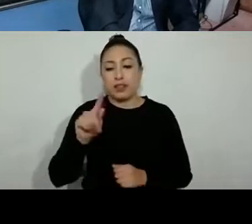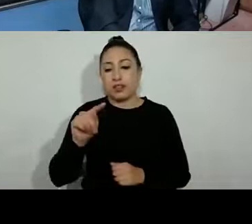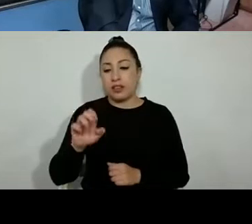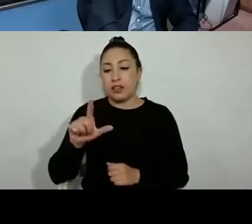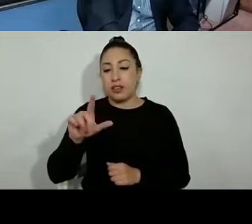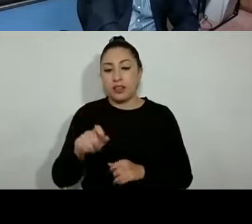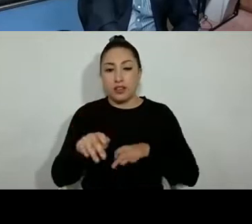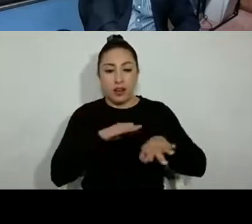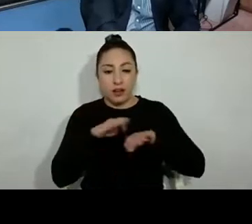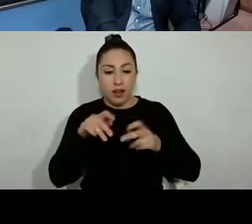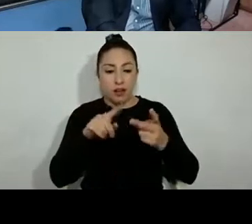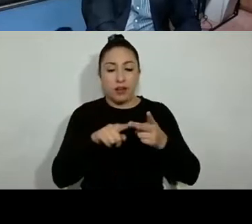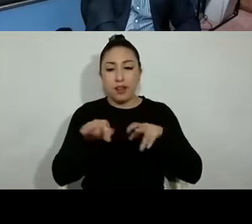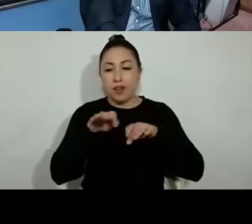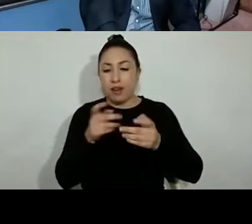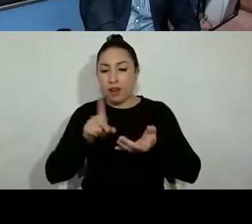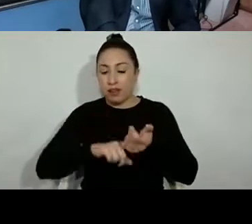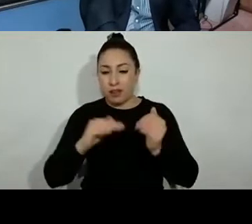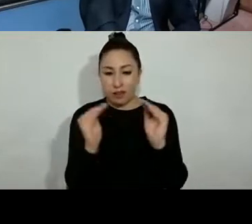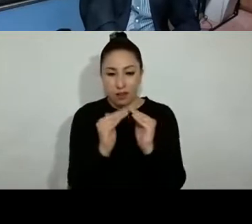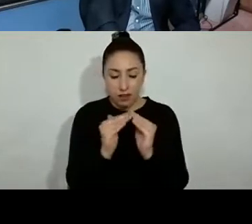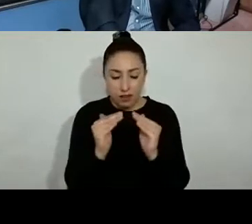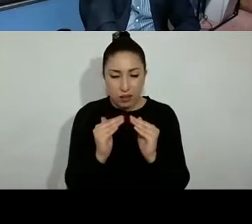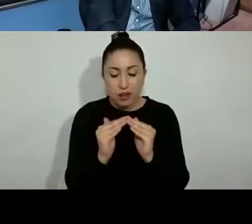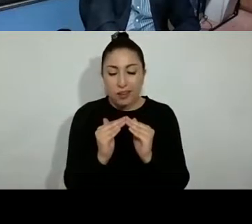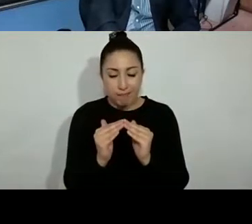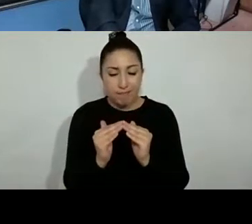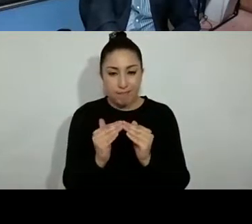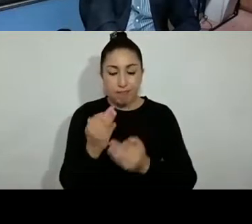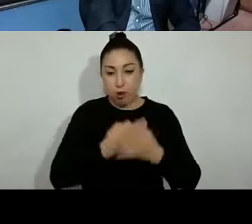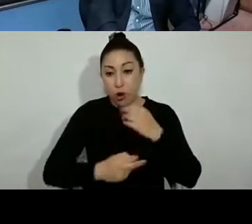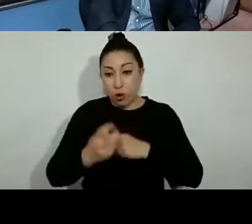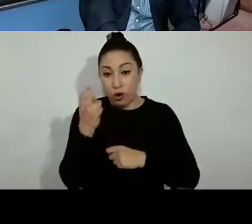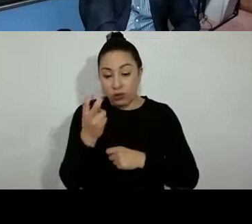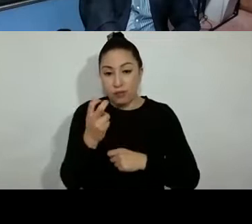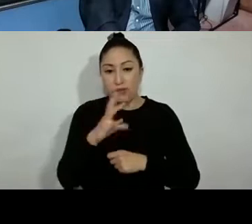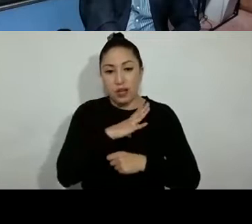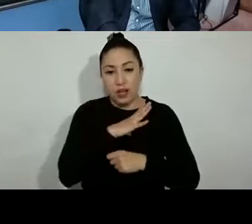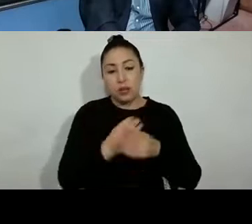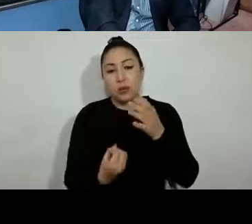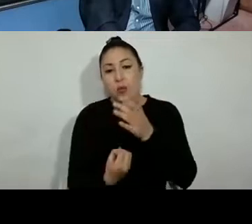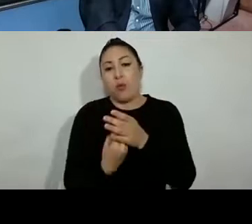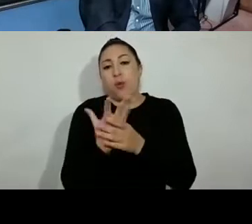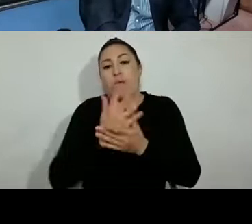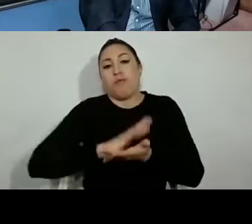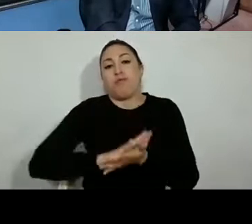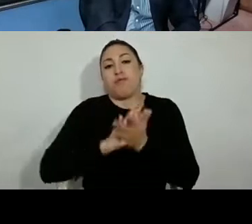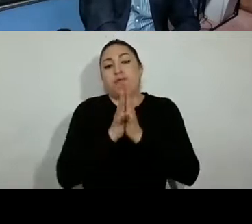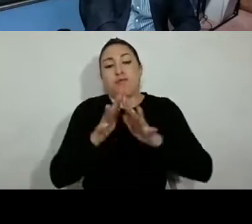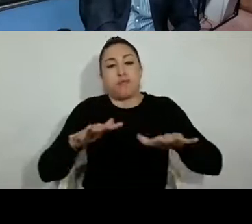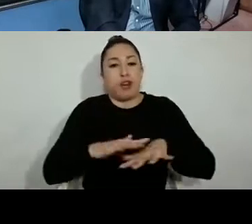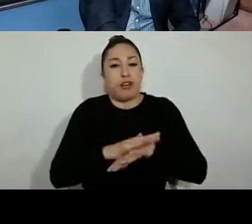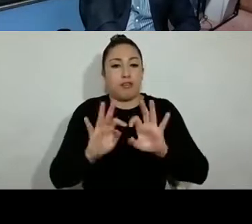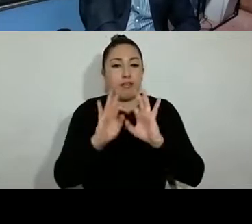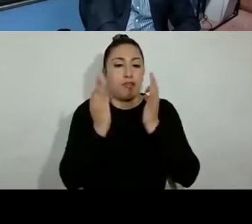trabajo a domicilio, nos traerán nuevos escenarios. Ya no podemos pensar